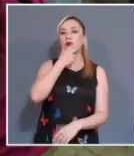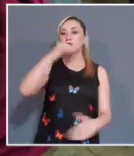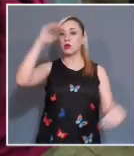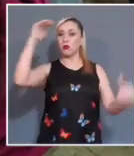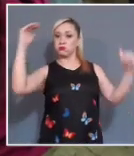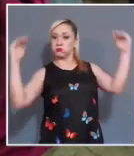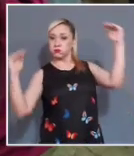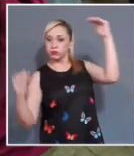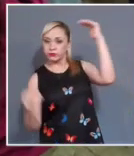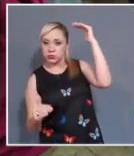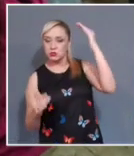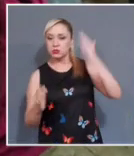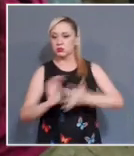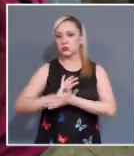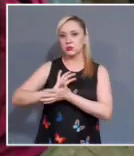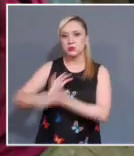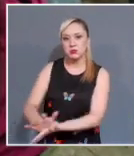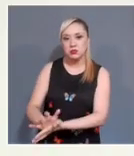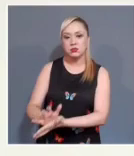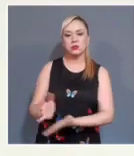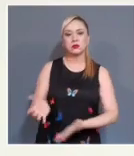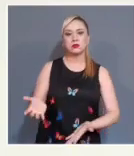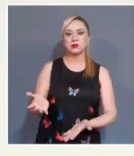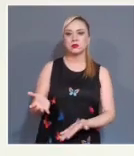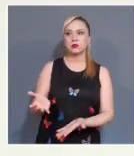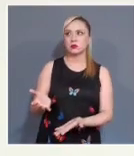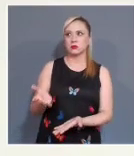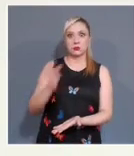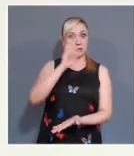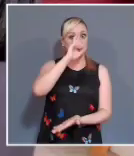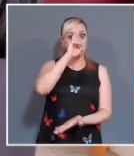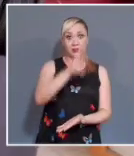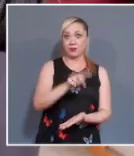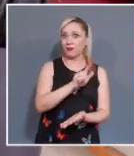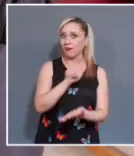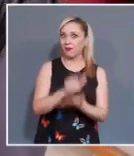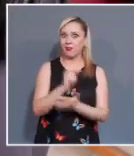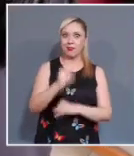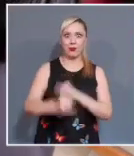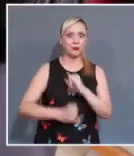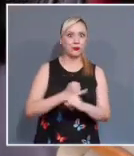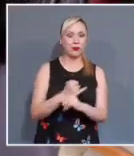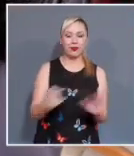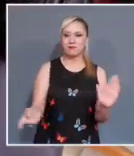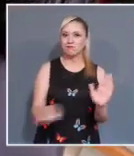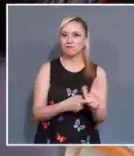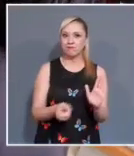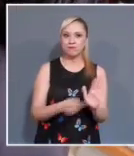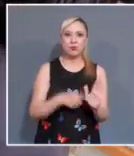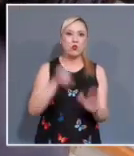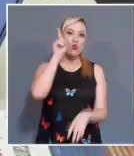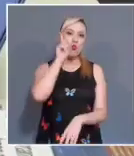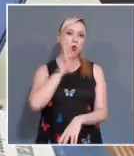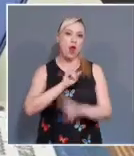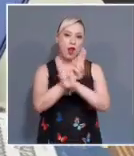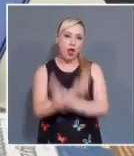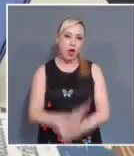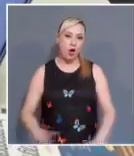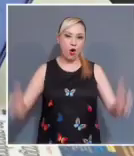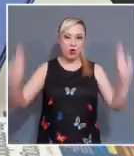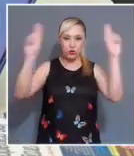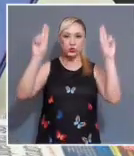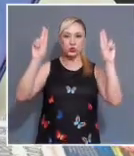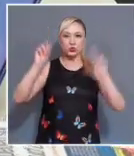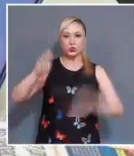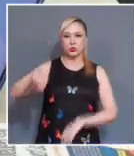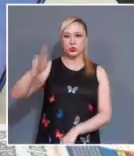fomenta estereotipos prohibidos por el derecho internacional. ONU Mujeres México afirmó en este sentido que la violencia